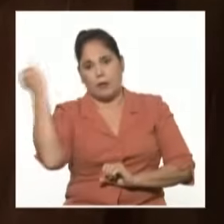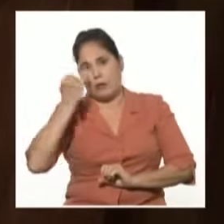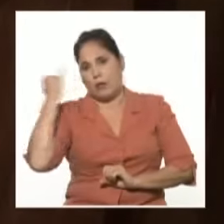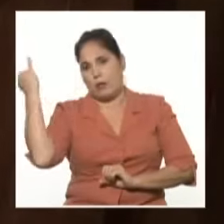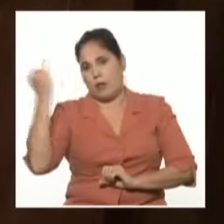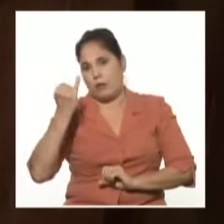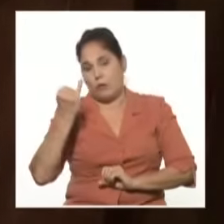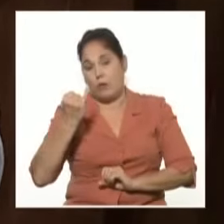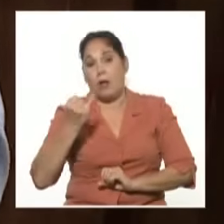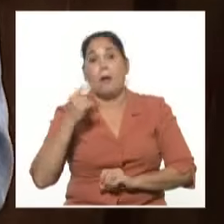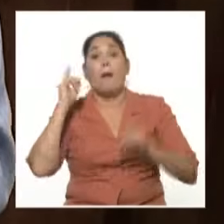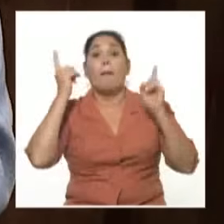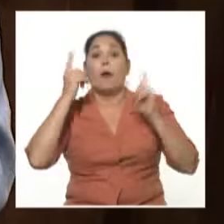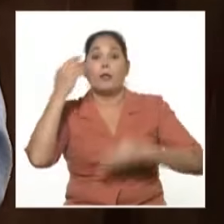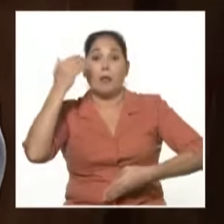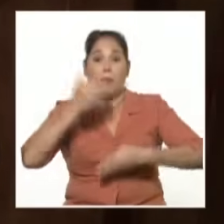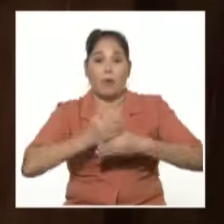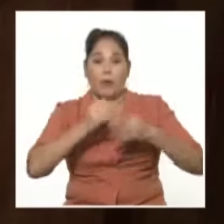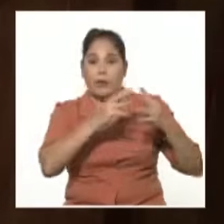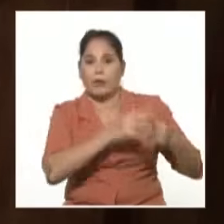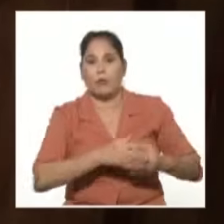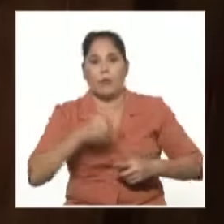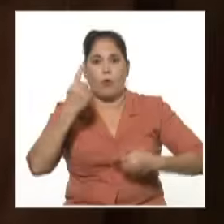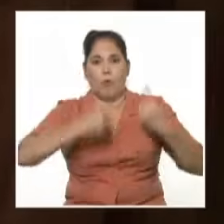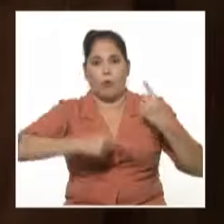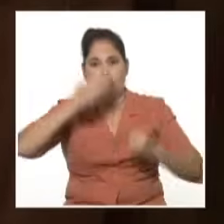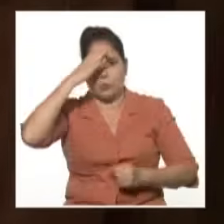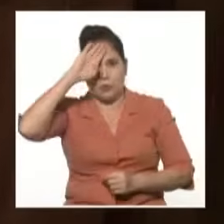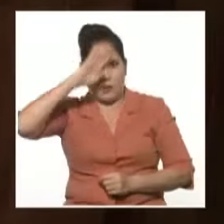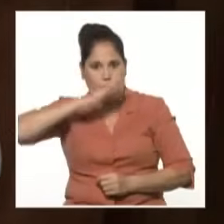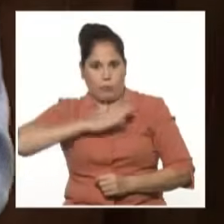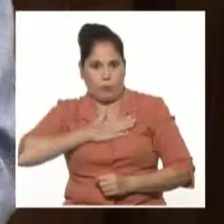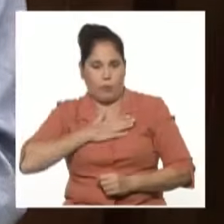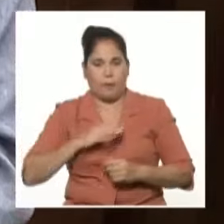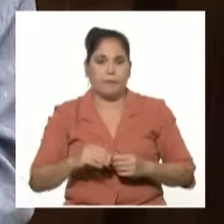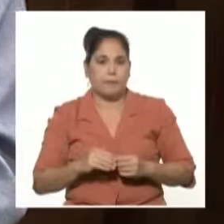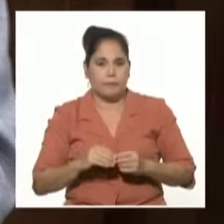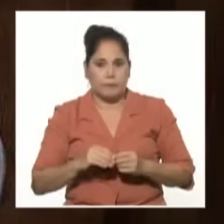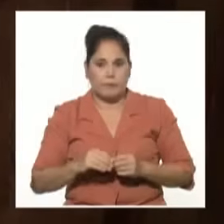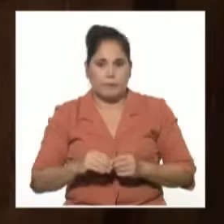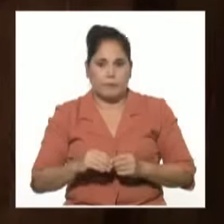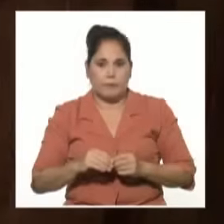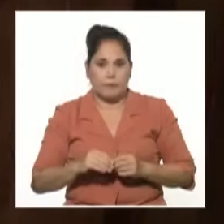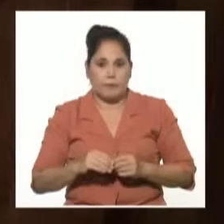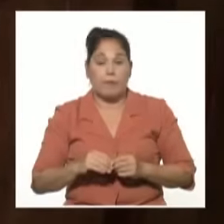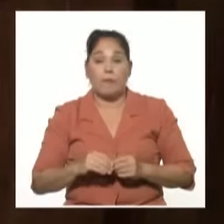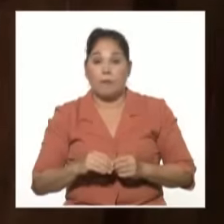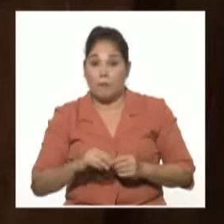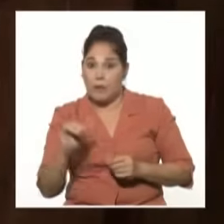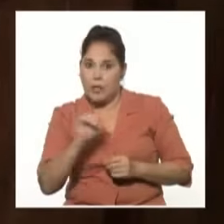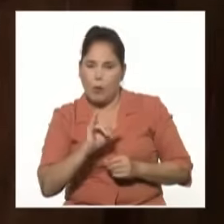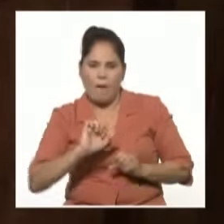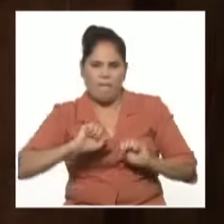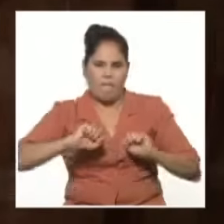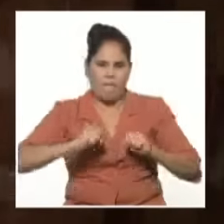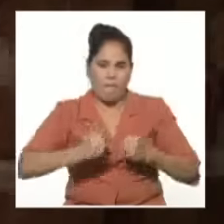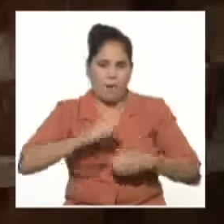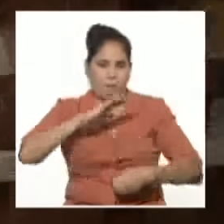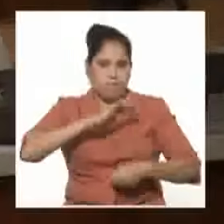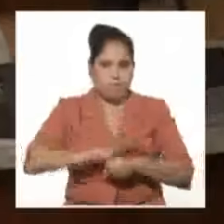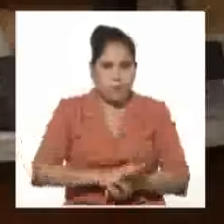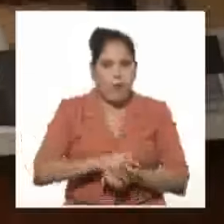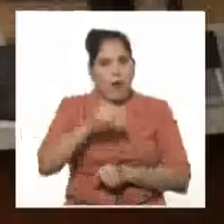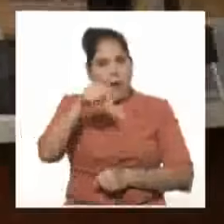la genocida política del bloqueo económico, financiero y comercial ejercido contra el pueblo cubano y recrudecido en los